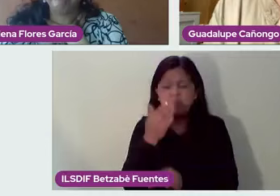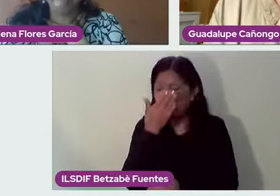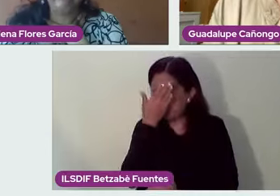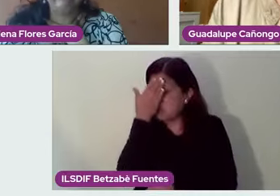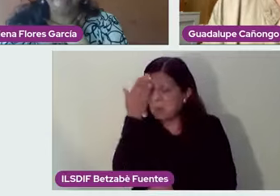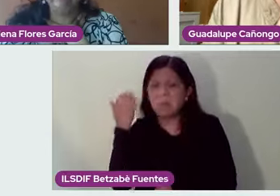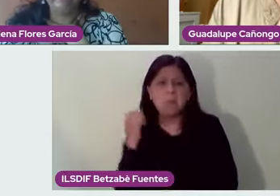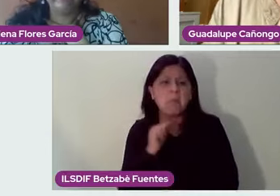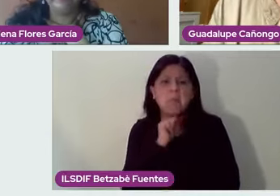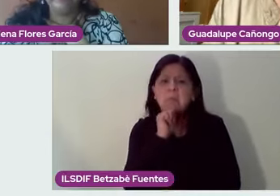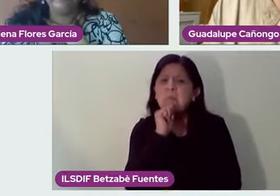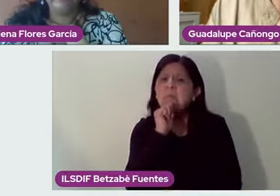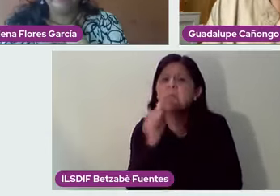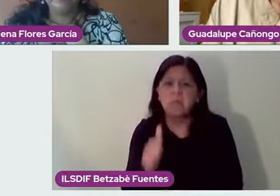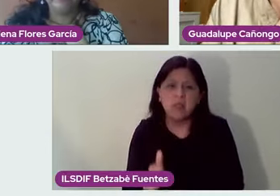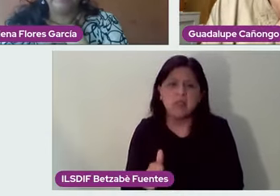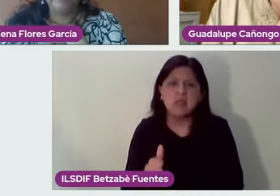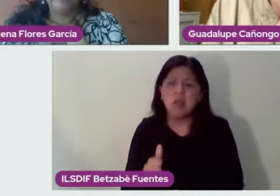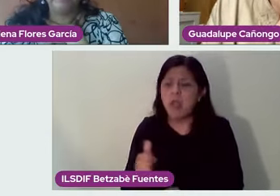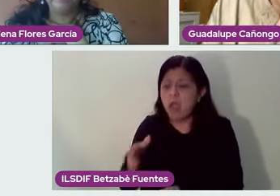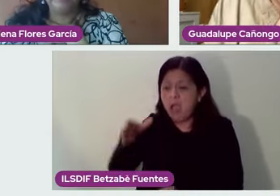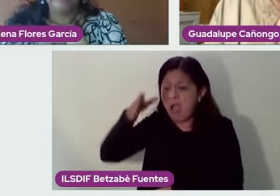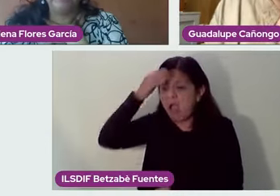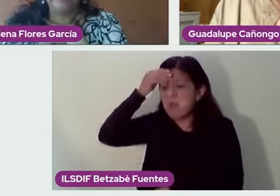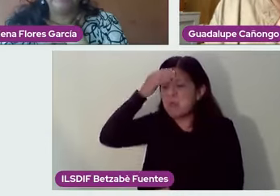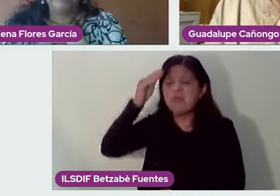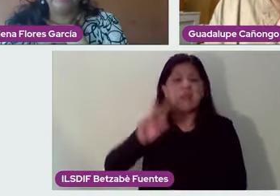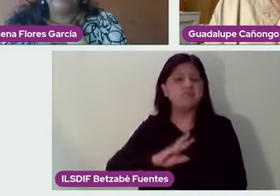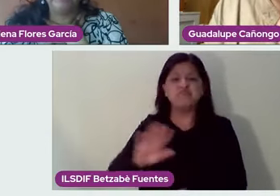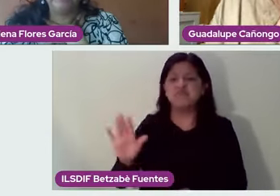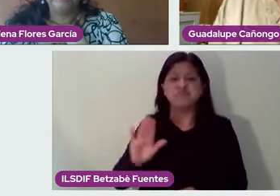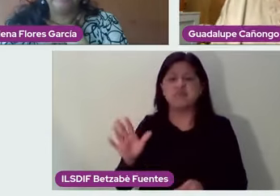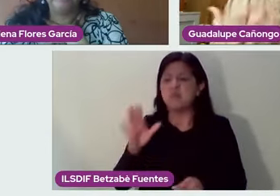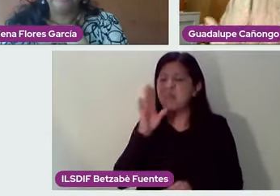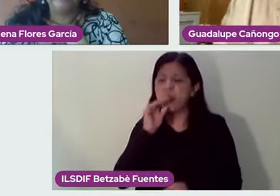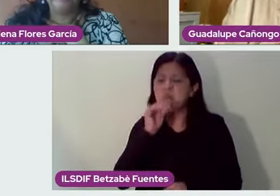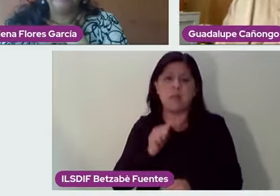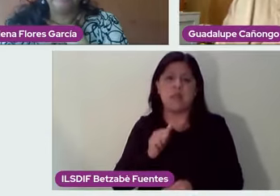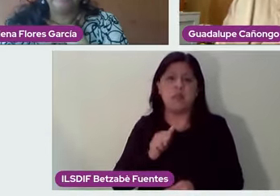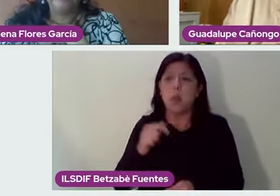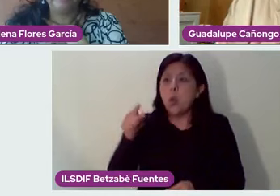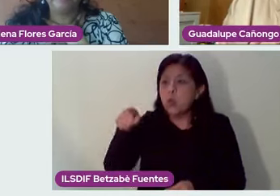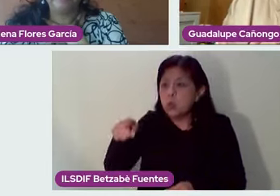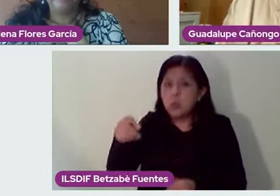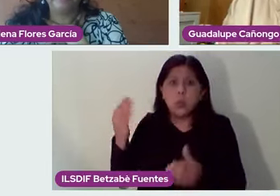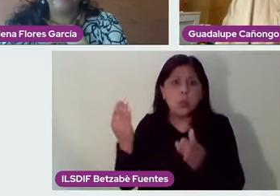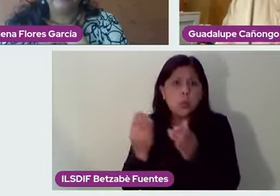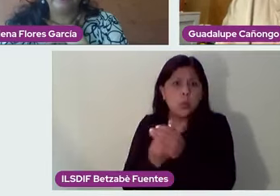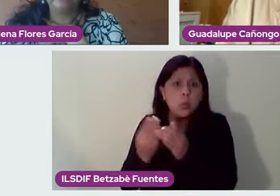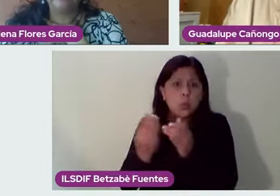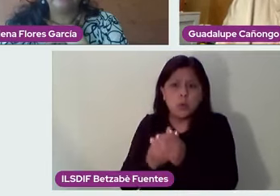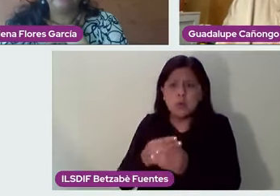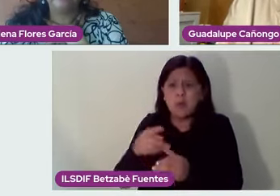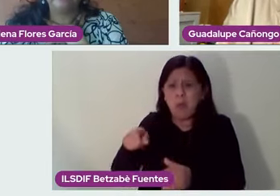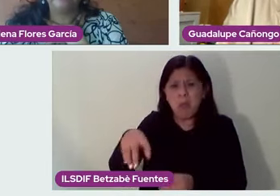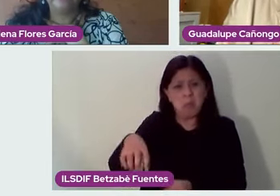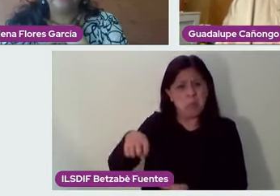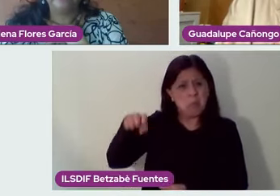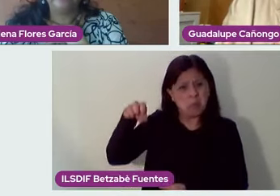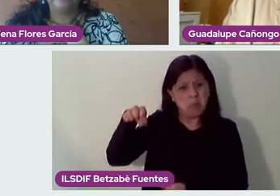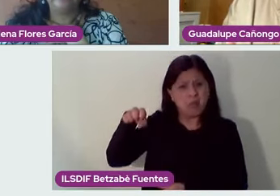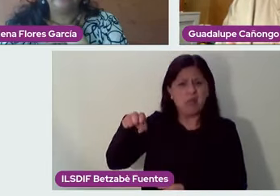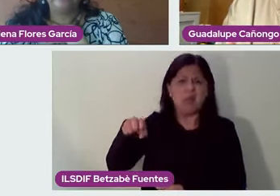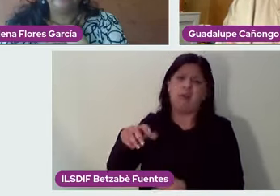ya. Ay, ¿cómo va a tomar un curso a su edad, no? Escuchamos esto y es muy